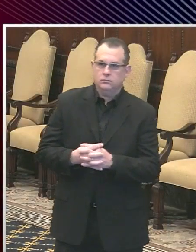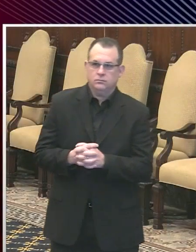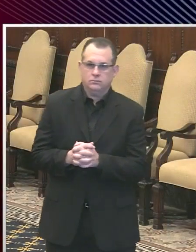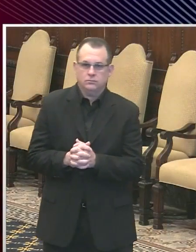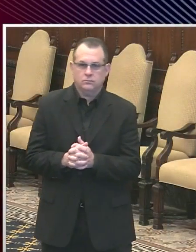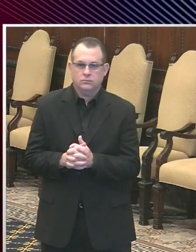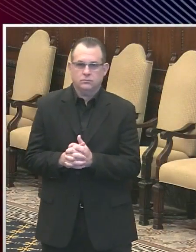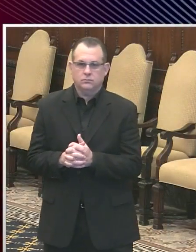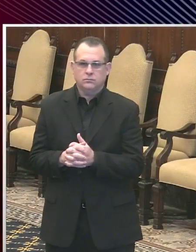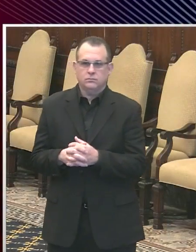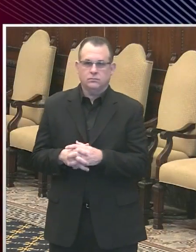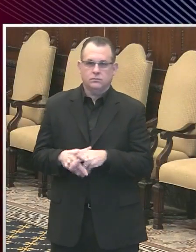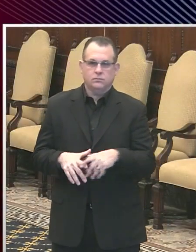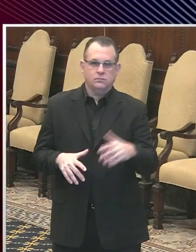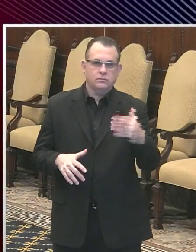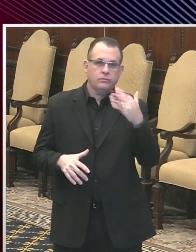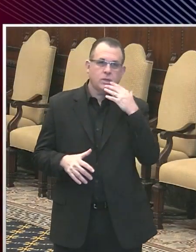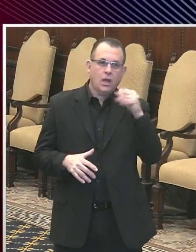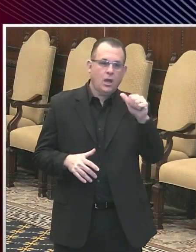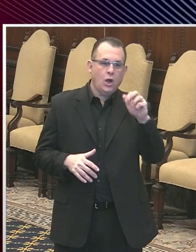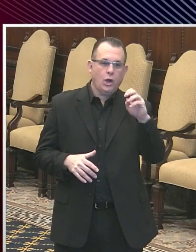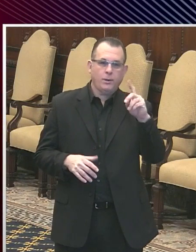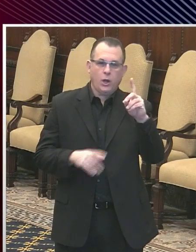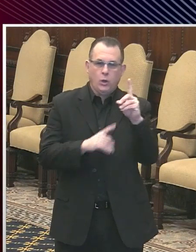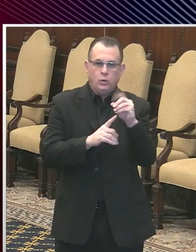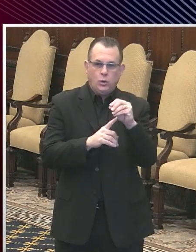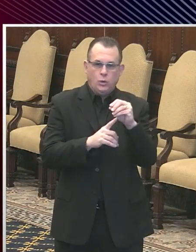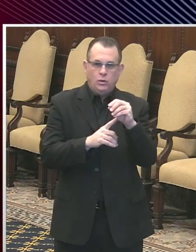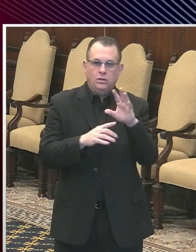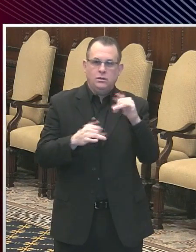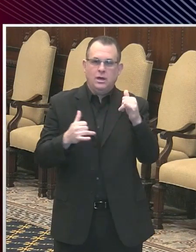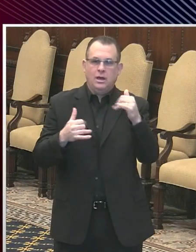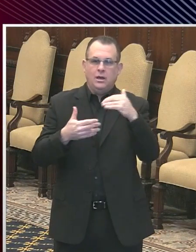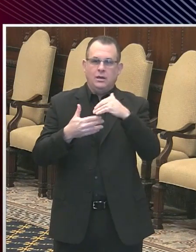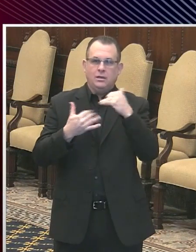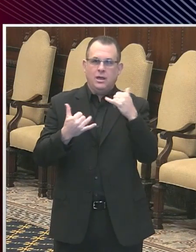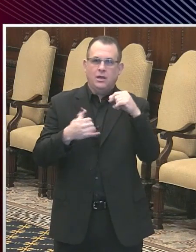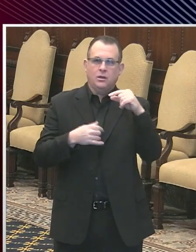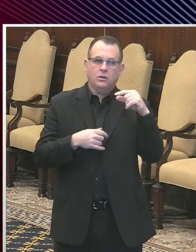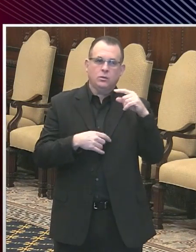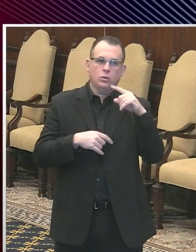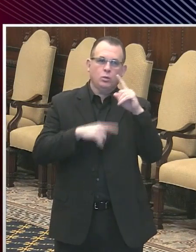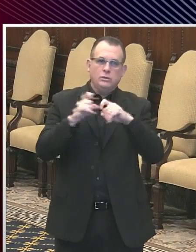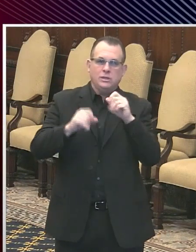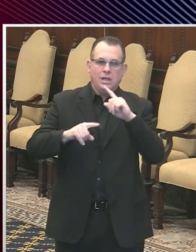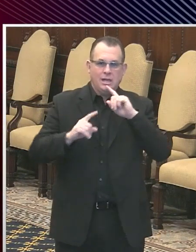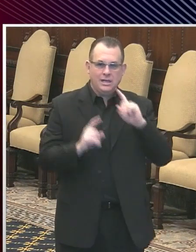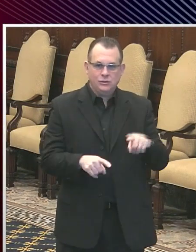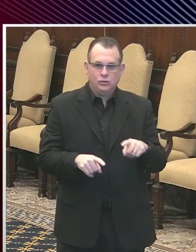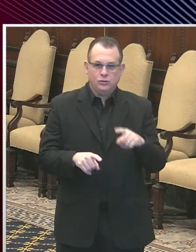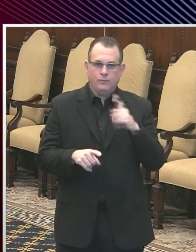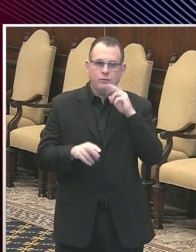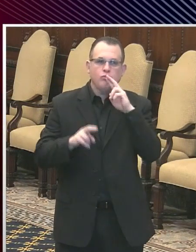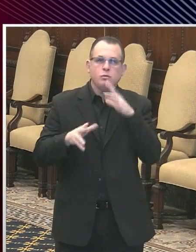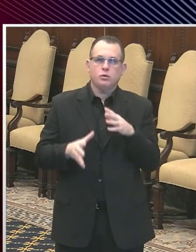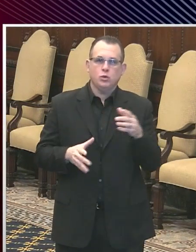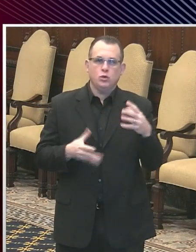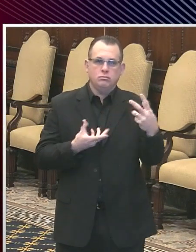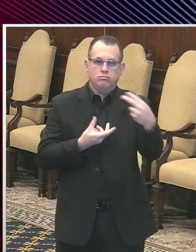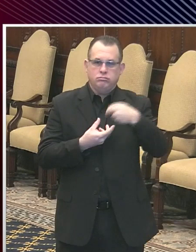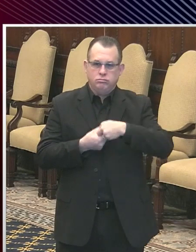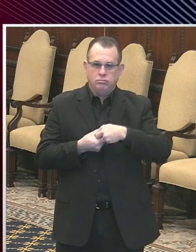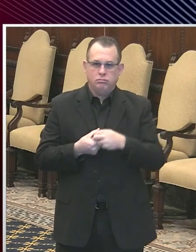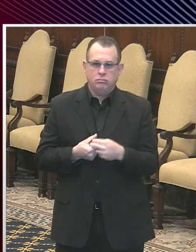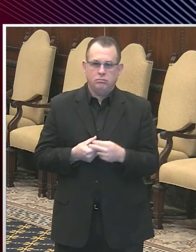Gracias. Armando. And now we're going to move to the Q&A portion for members of the media, and I will ask our speakers to again join